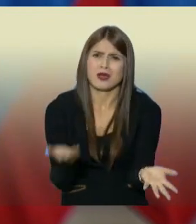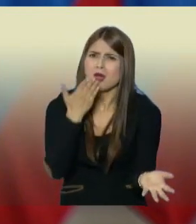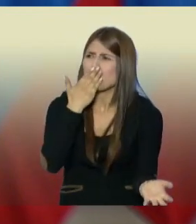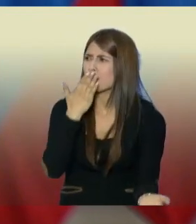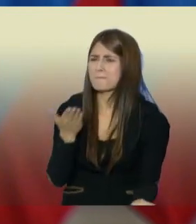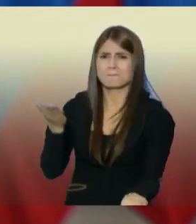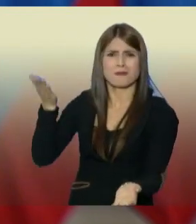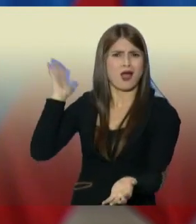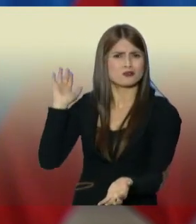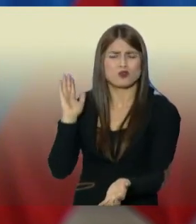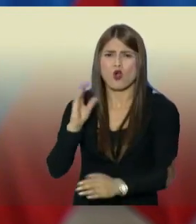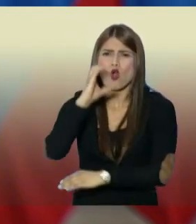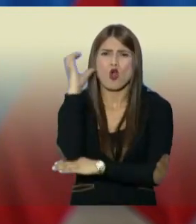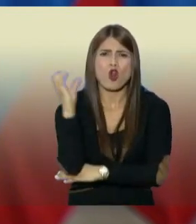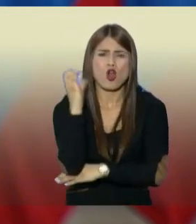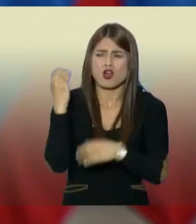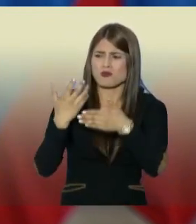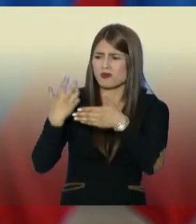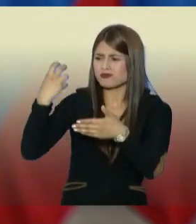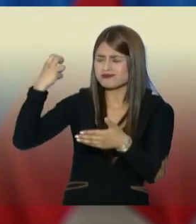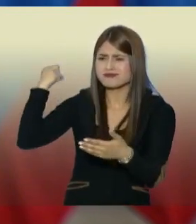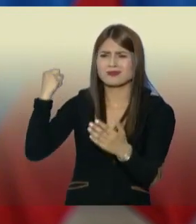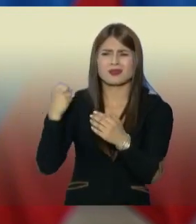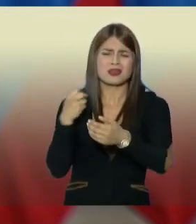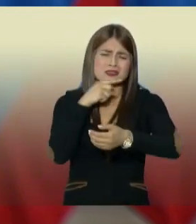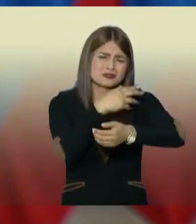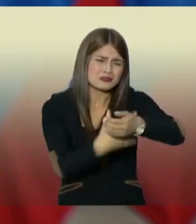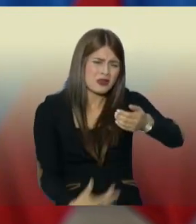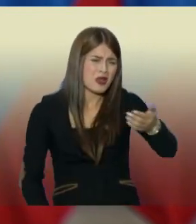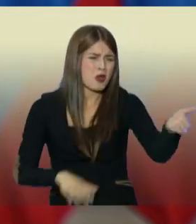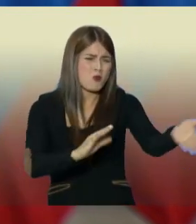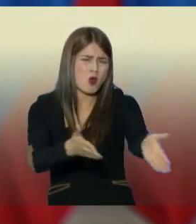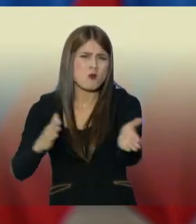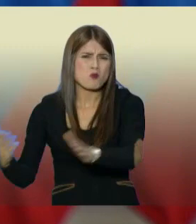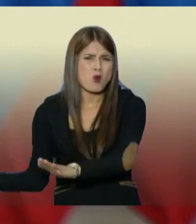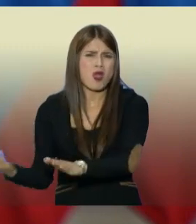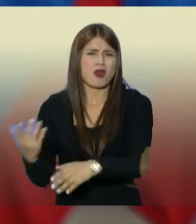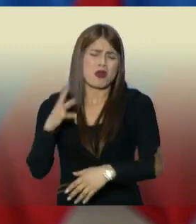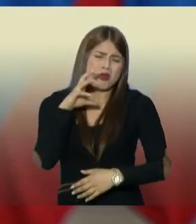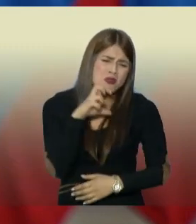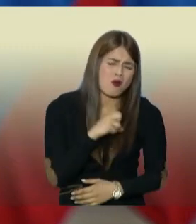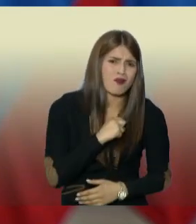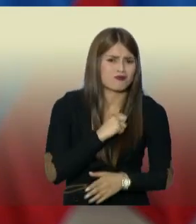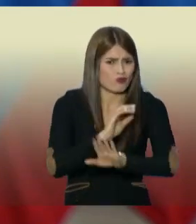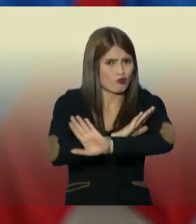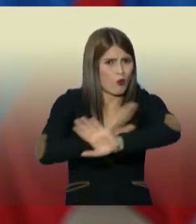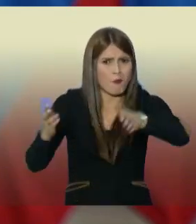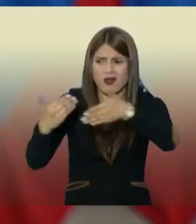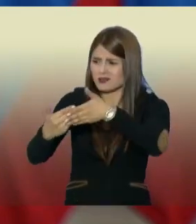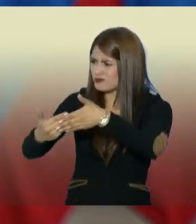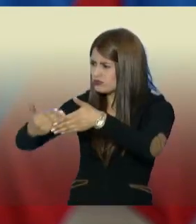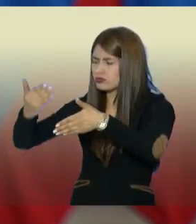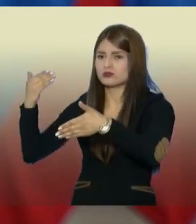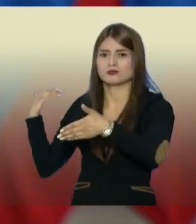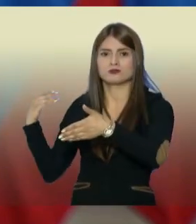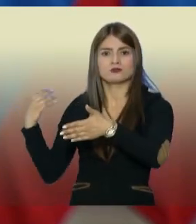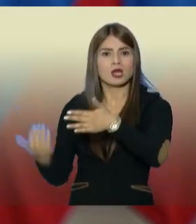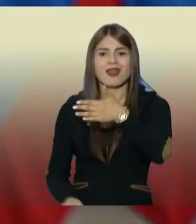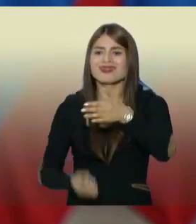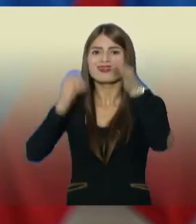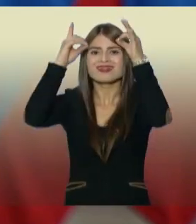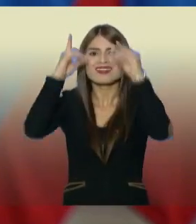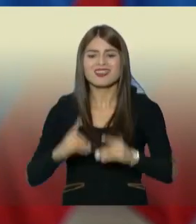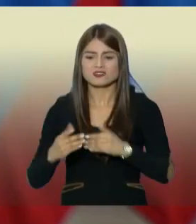historia de sangre y dolor para siempre la paz ha sido es y será nuestro